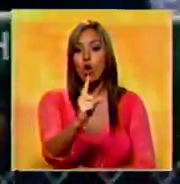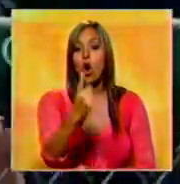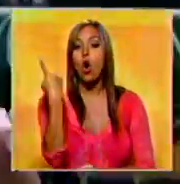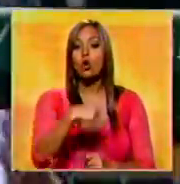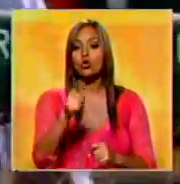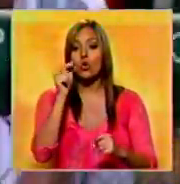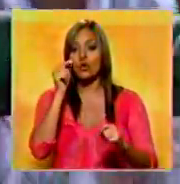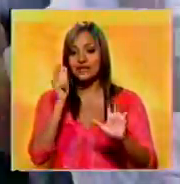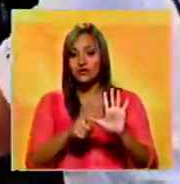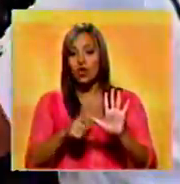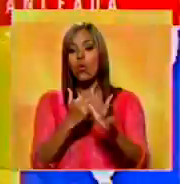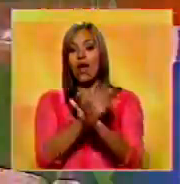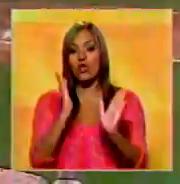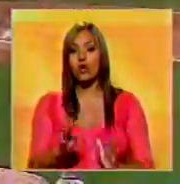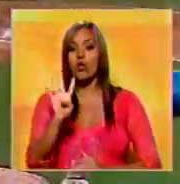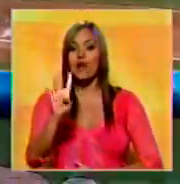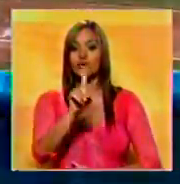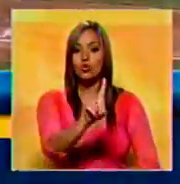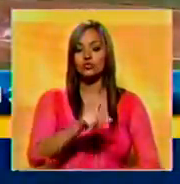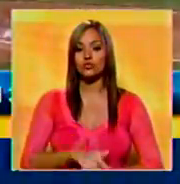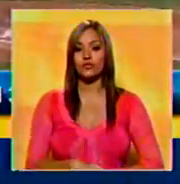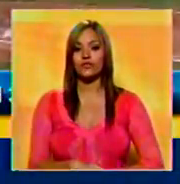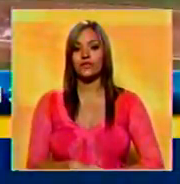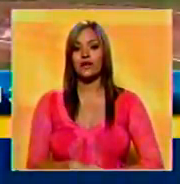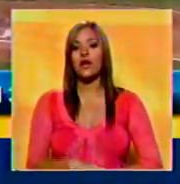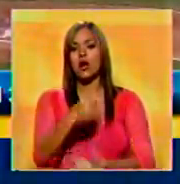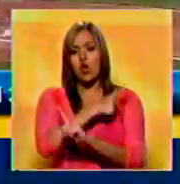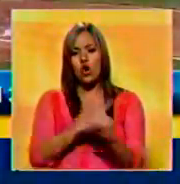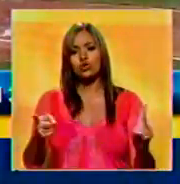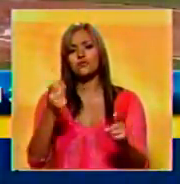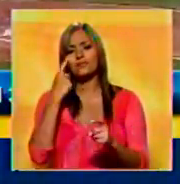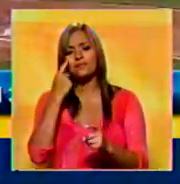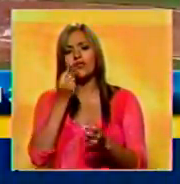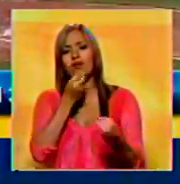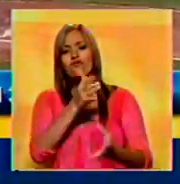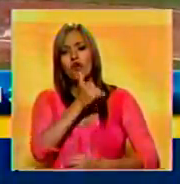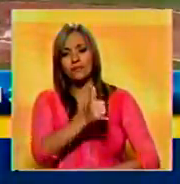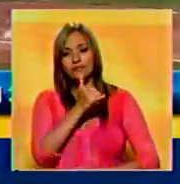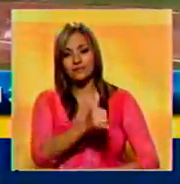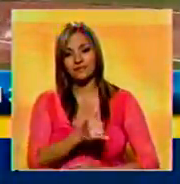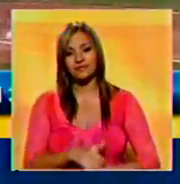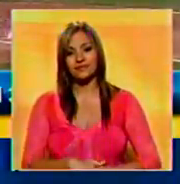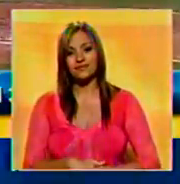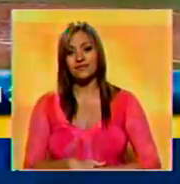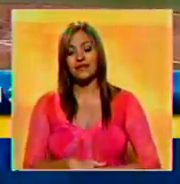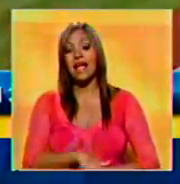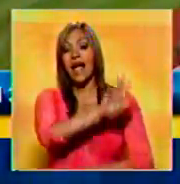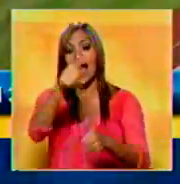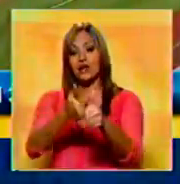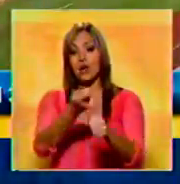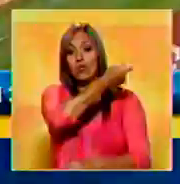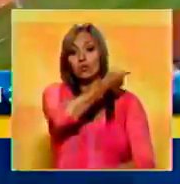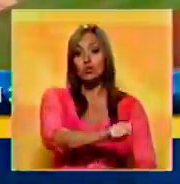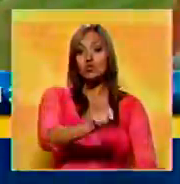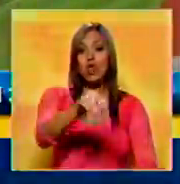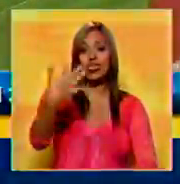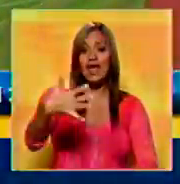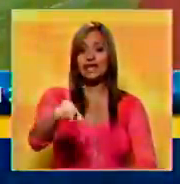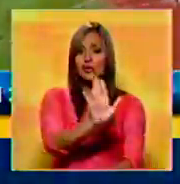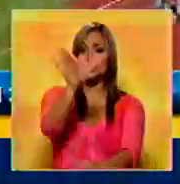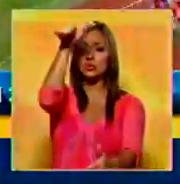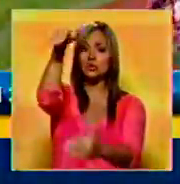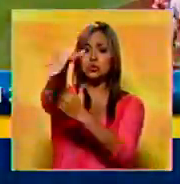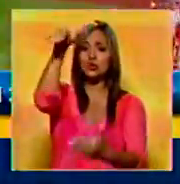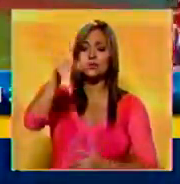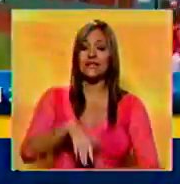de 4-1. Nueva entrada en Washington. Este es Héctor Sánchez como bateador emergente. La bota por el jardín de la derecha